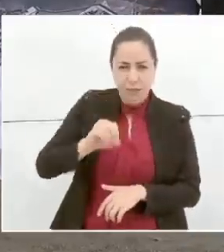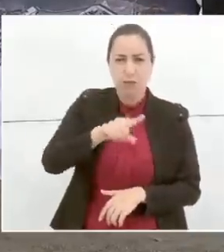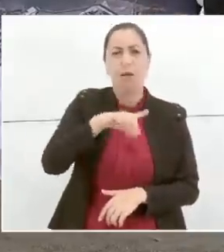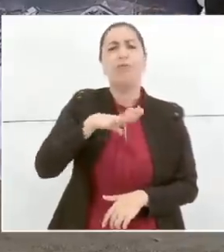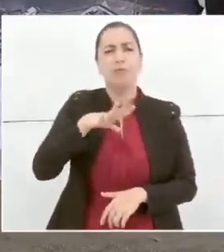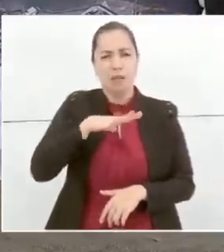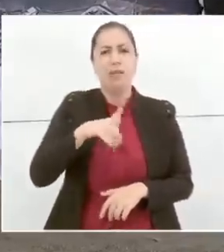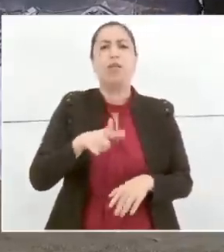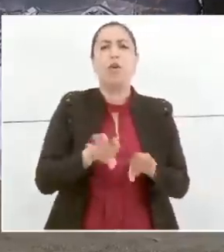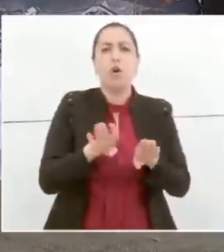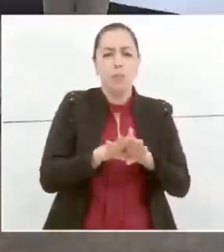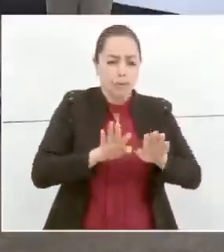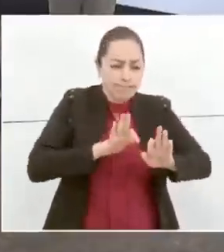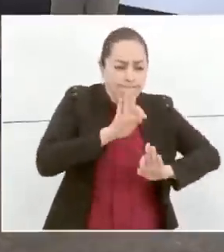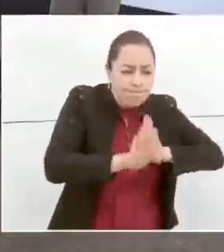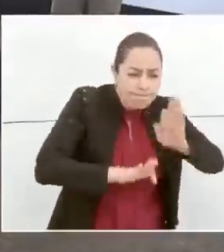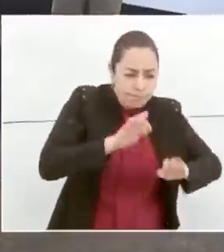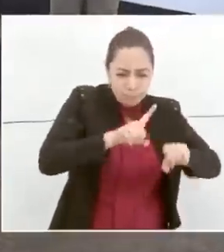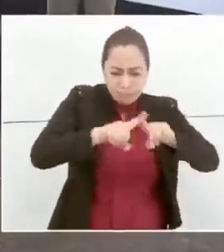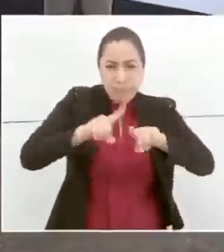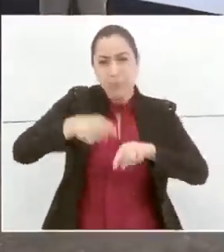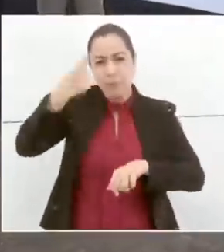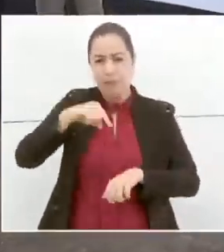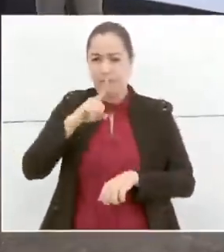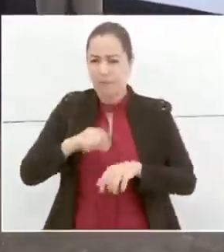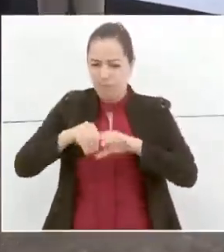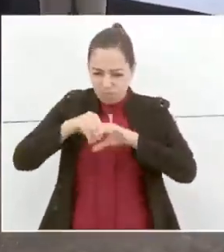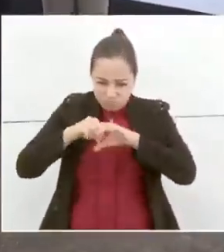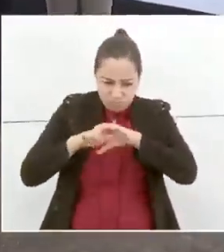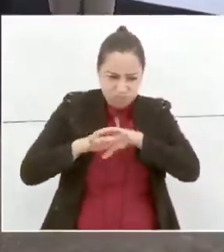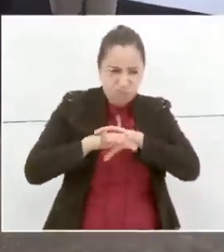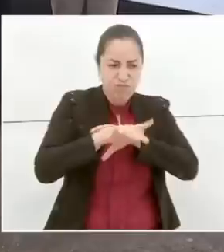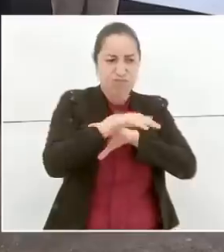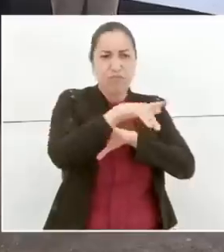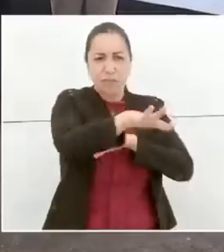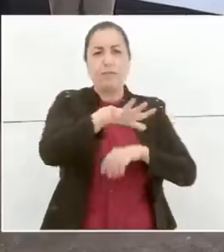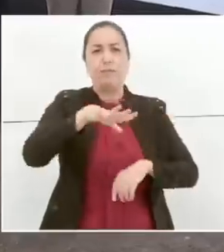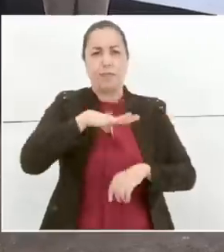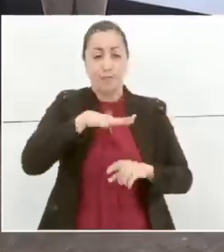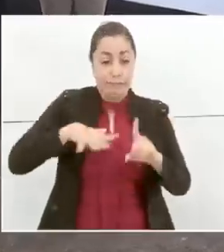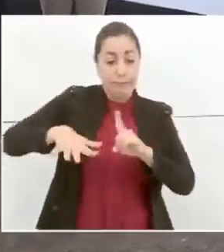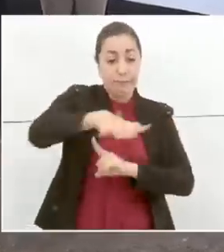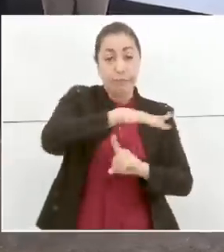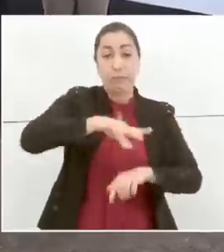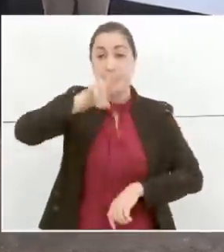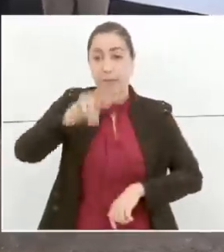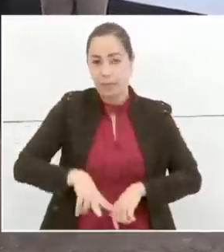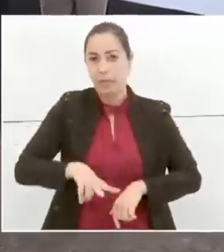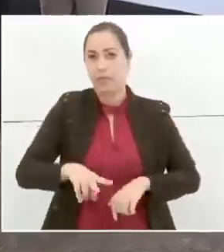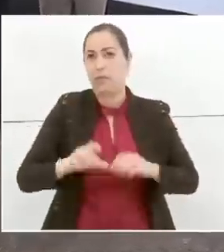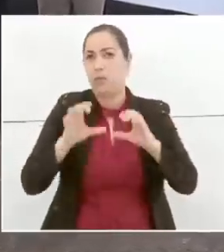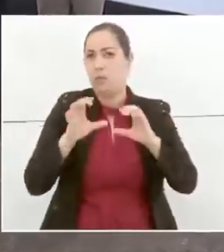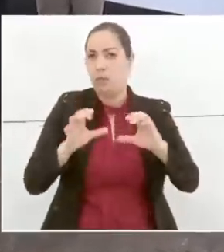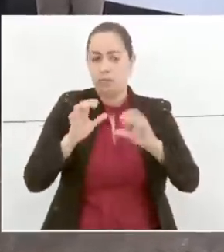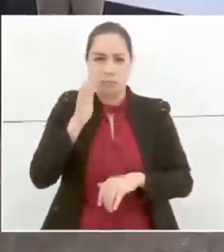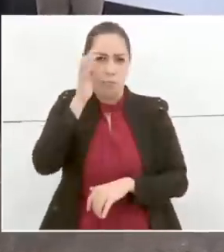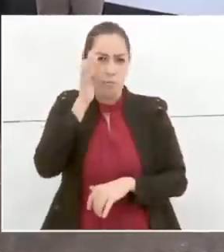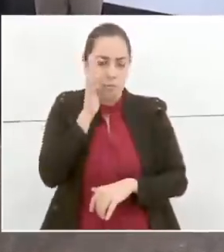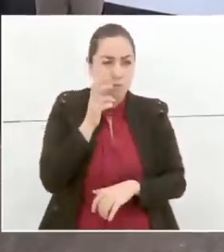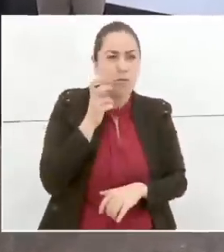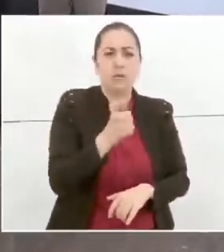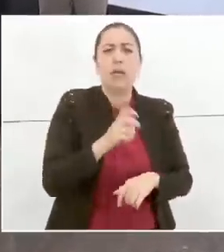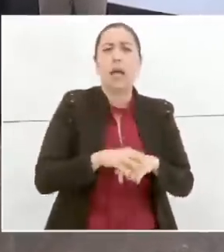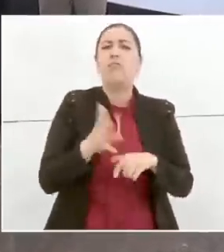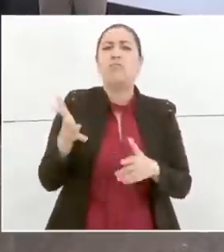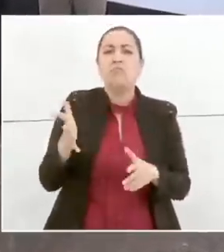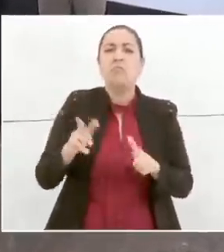tratamiento que para descargar a una zona que es, desde el punto de vista ambiental, delicada, tenemos que protegerla, no podemos escoger